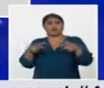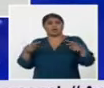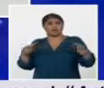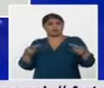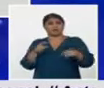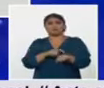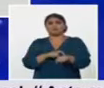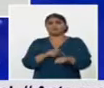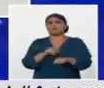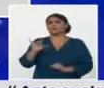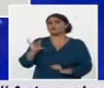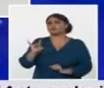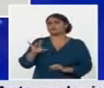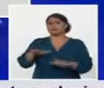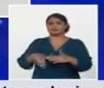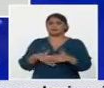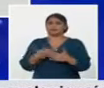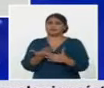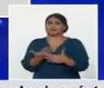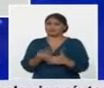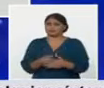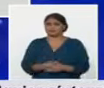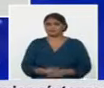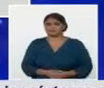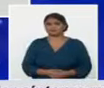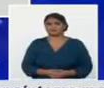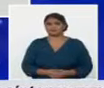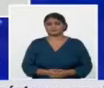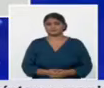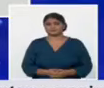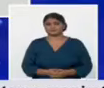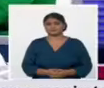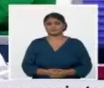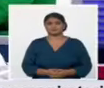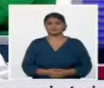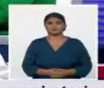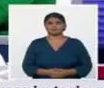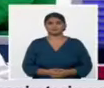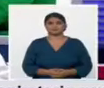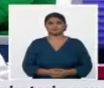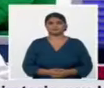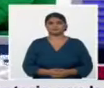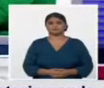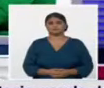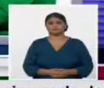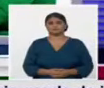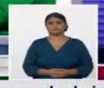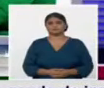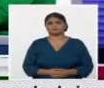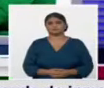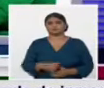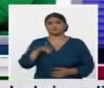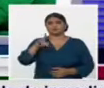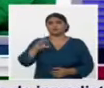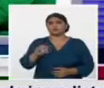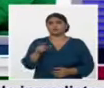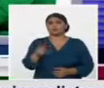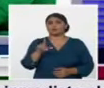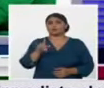días en nuestro país. El 90,9% de todos los casos diagnosticados